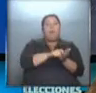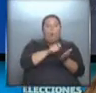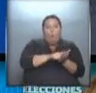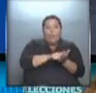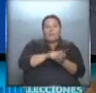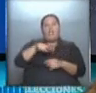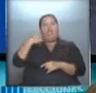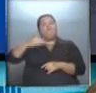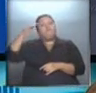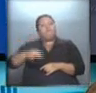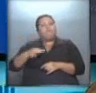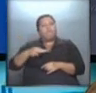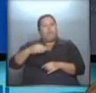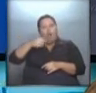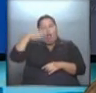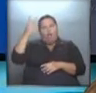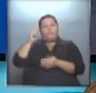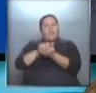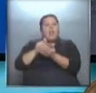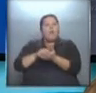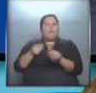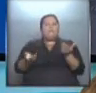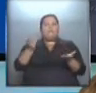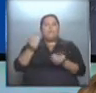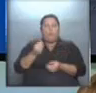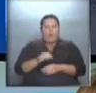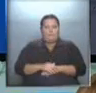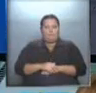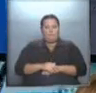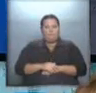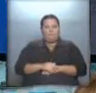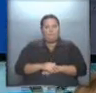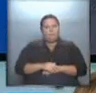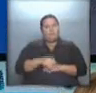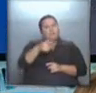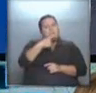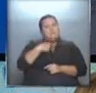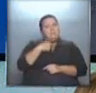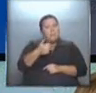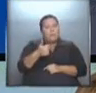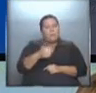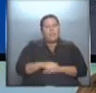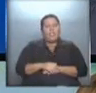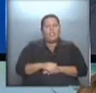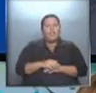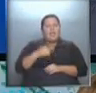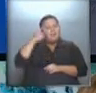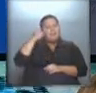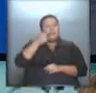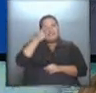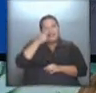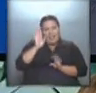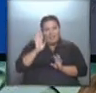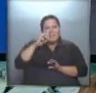y lo que han dado realmente los encuestadores para esta elección? Está buena la pregunta, y antes me parece interesante,